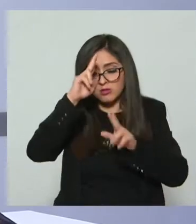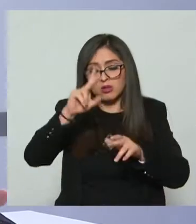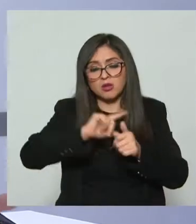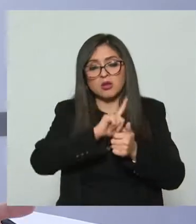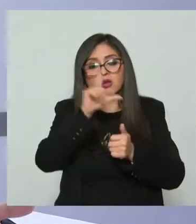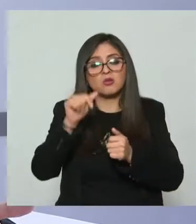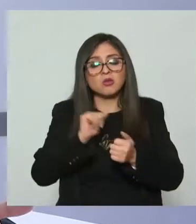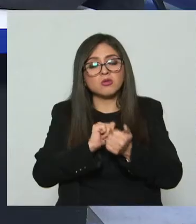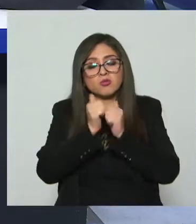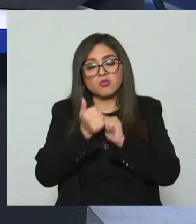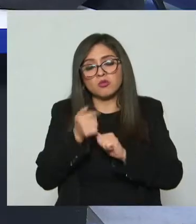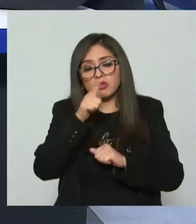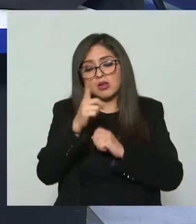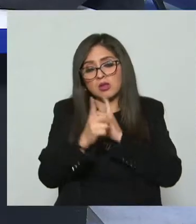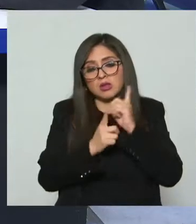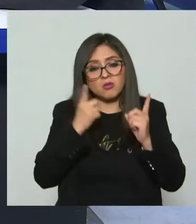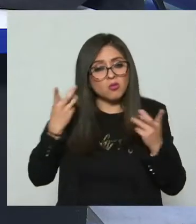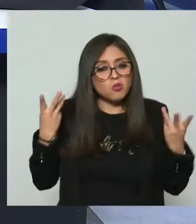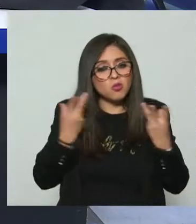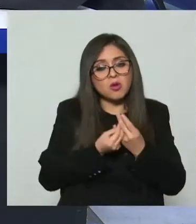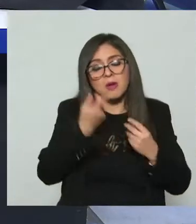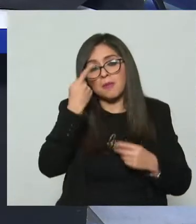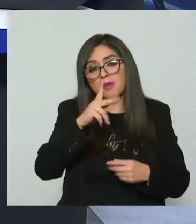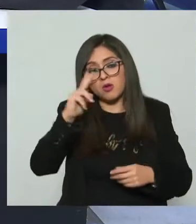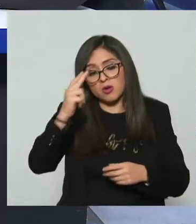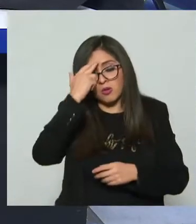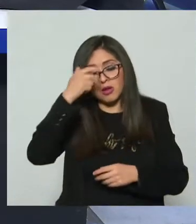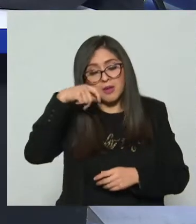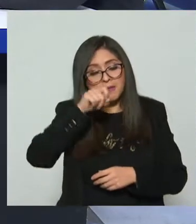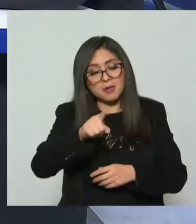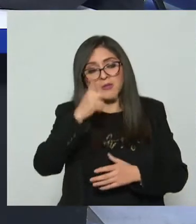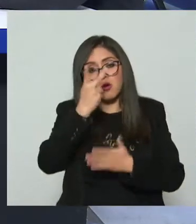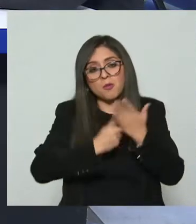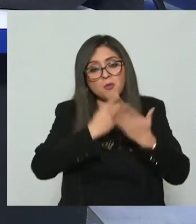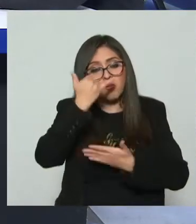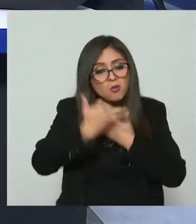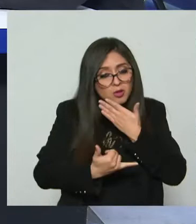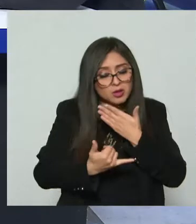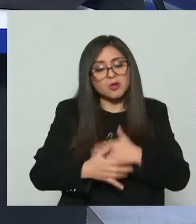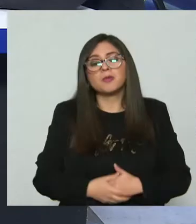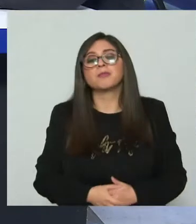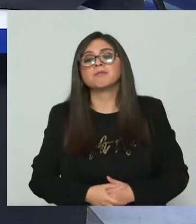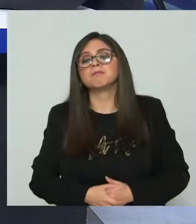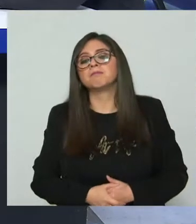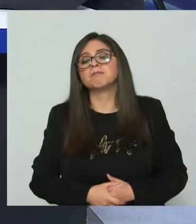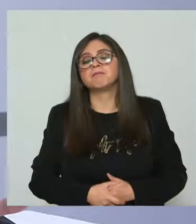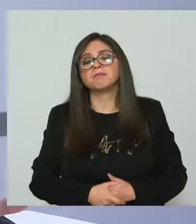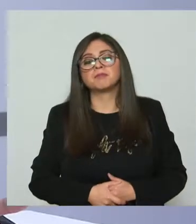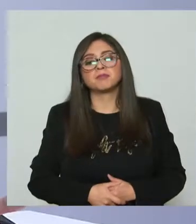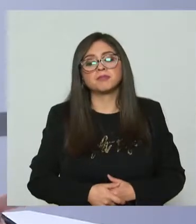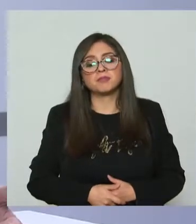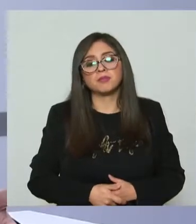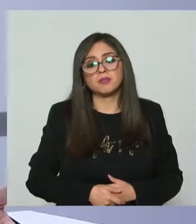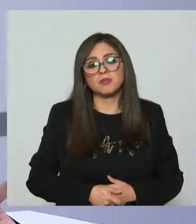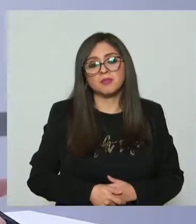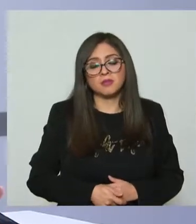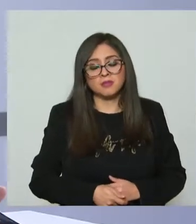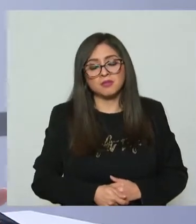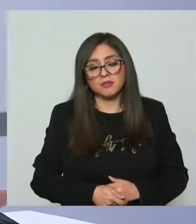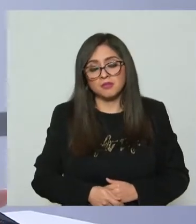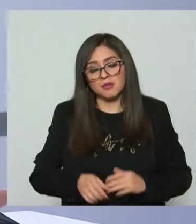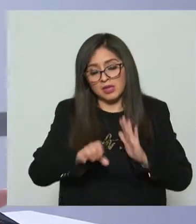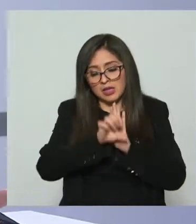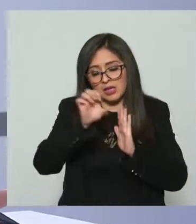poderes, pero tenemos claro que somos un mismo proyecto y vamos de la mano en el proyecto. Te puedo decir que en este año que llevamos